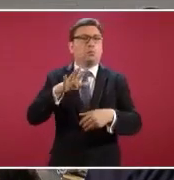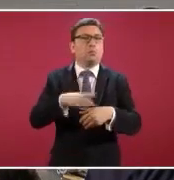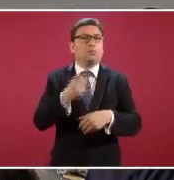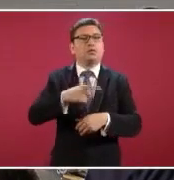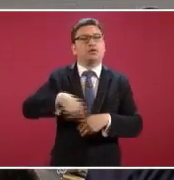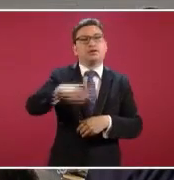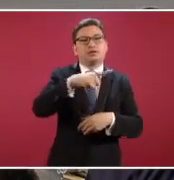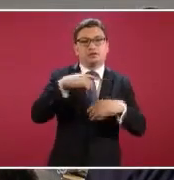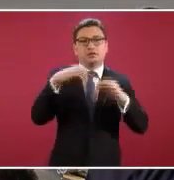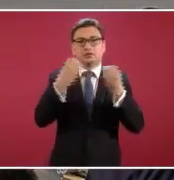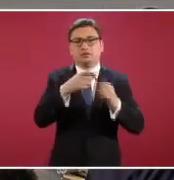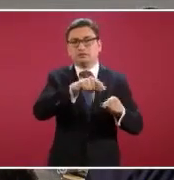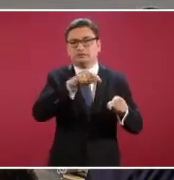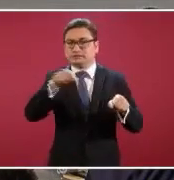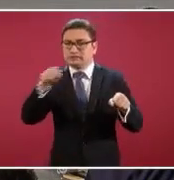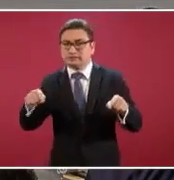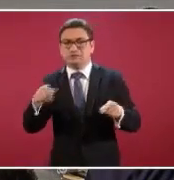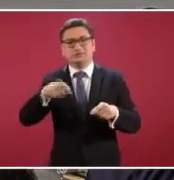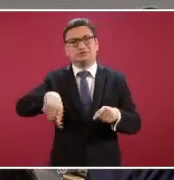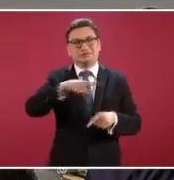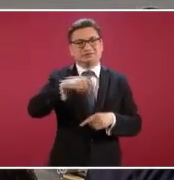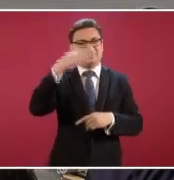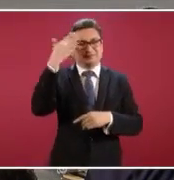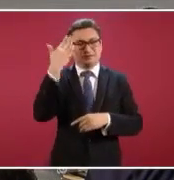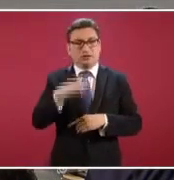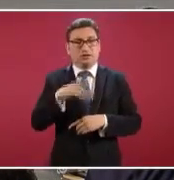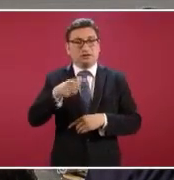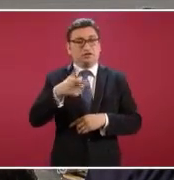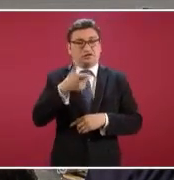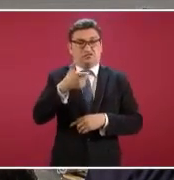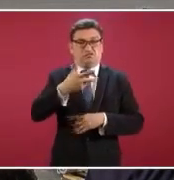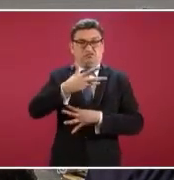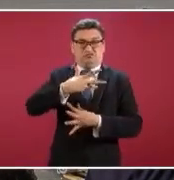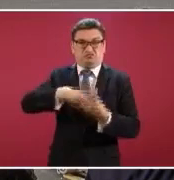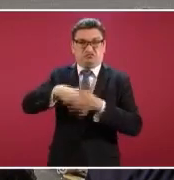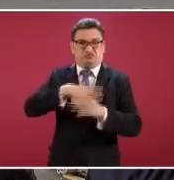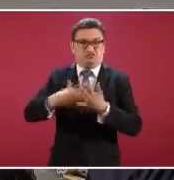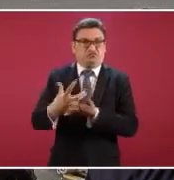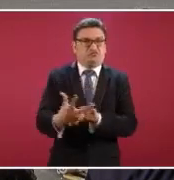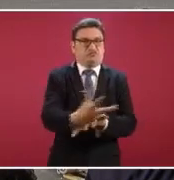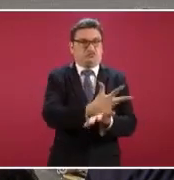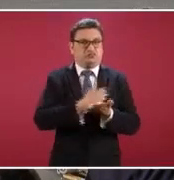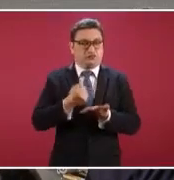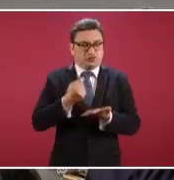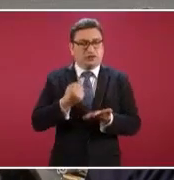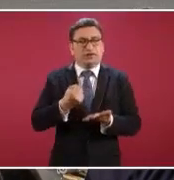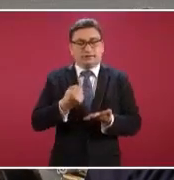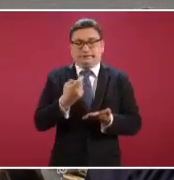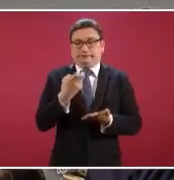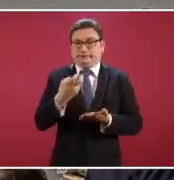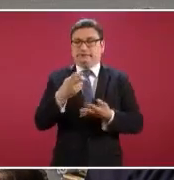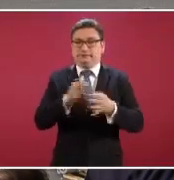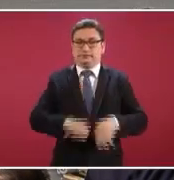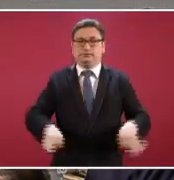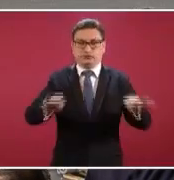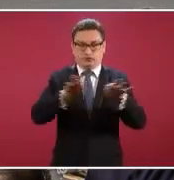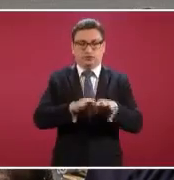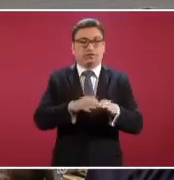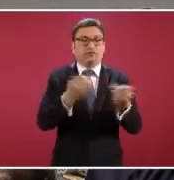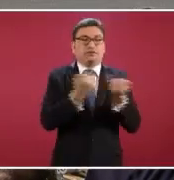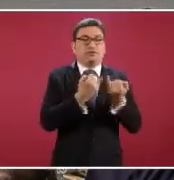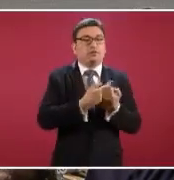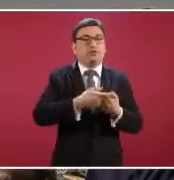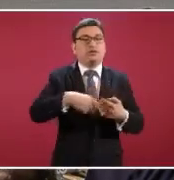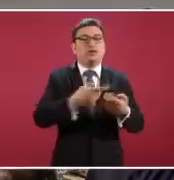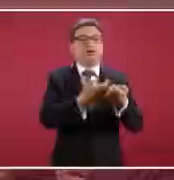organizaciones, que tienen, como ustedes saben, ganancias extraordinarias, que es muy importante, y así lo ha determinado el Gabinete de Seguridad,